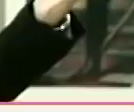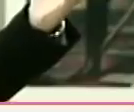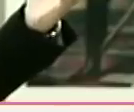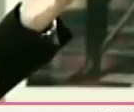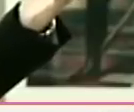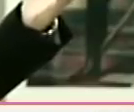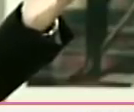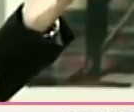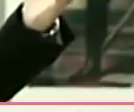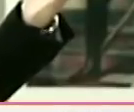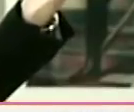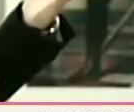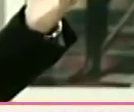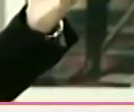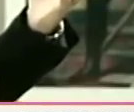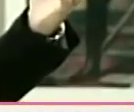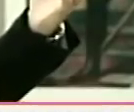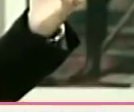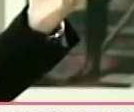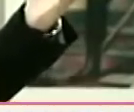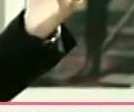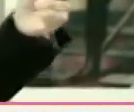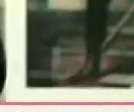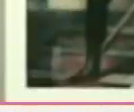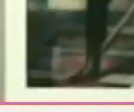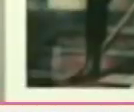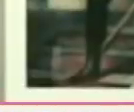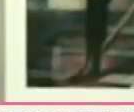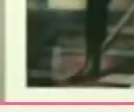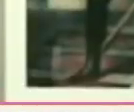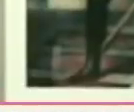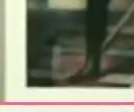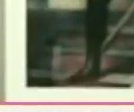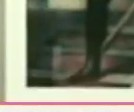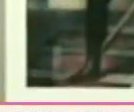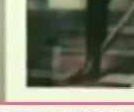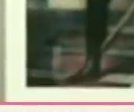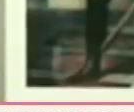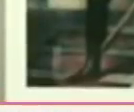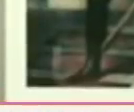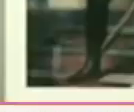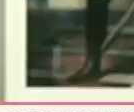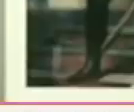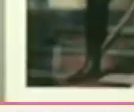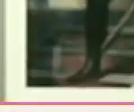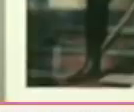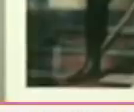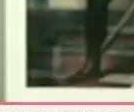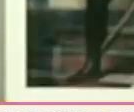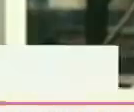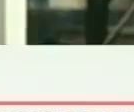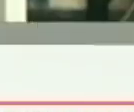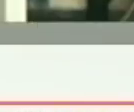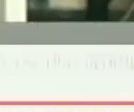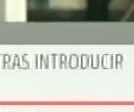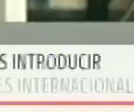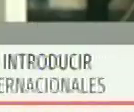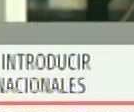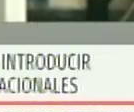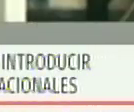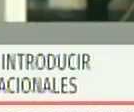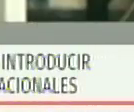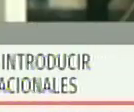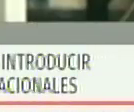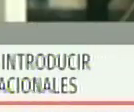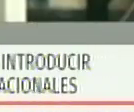pero generó muertes y heridos en un estado parte, y allí fue muy interesante el proceso que llevó adelante